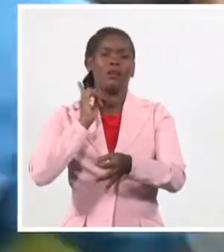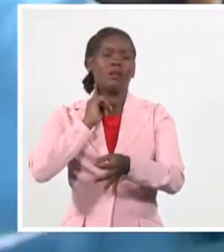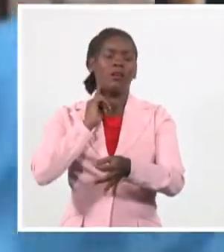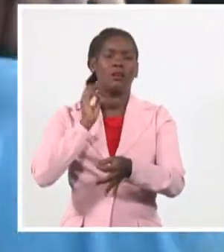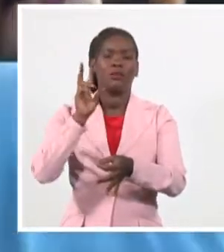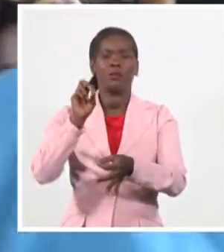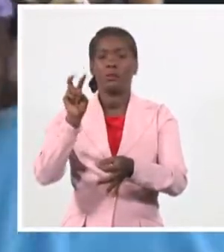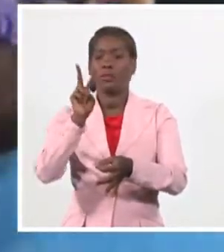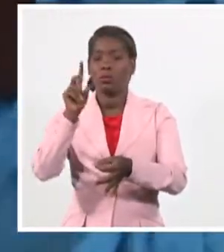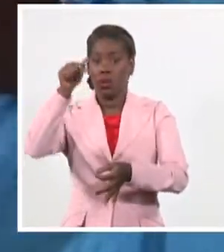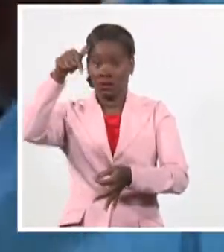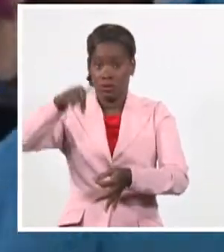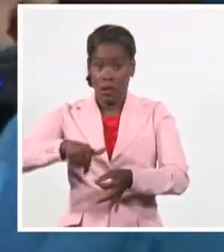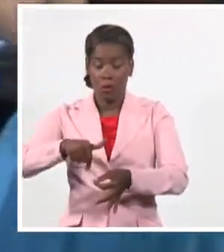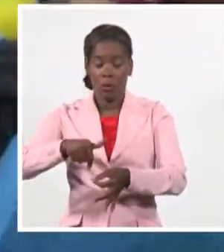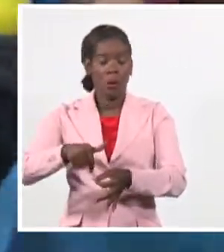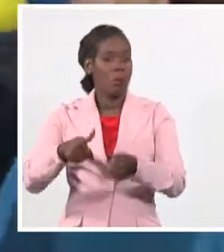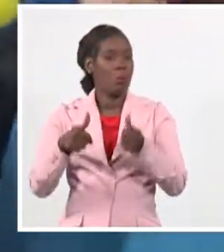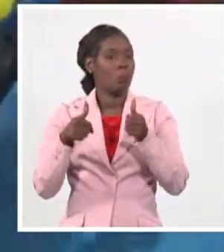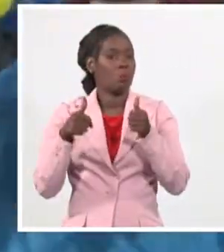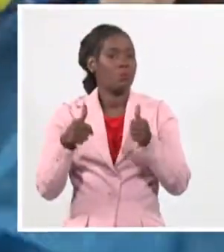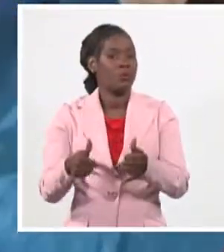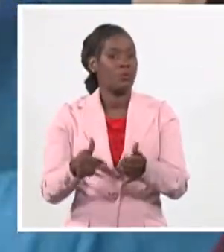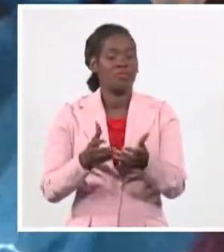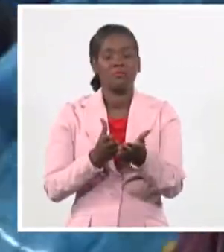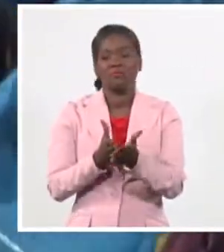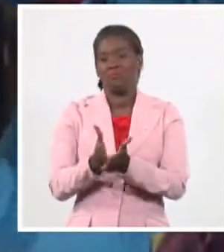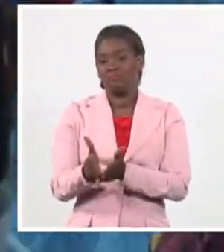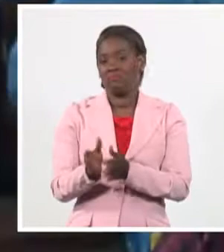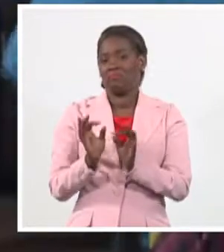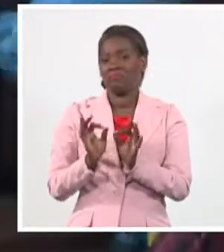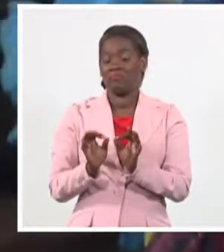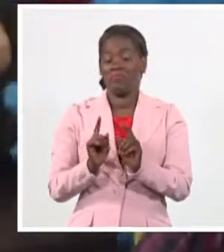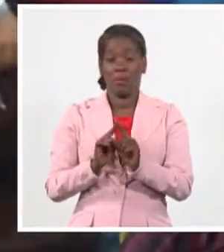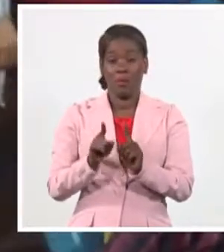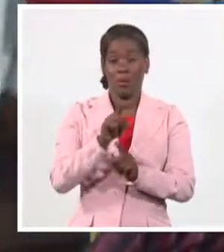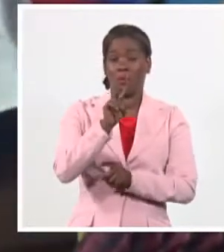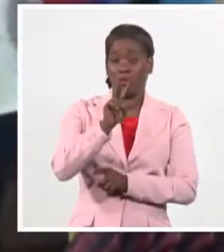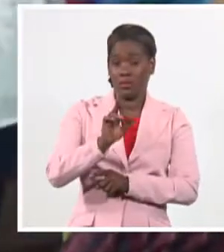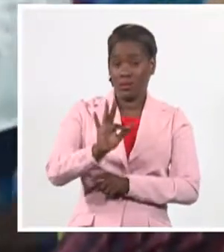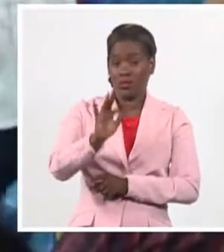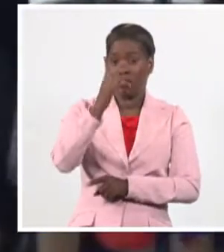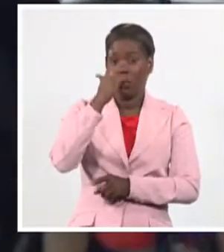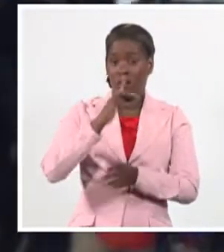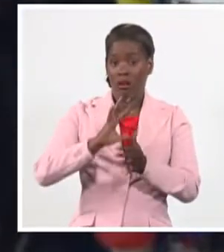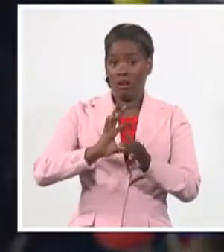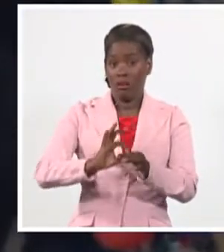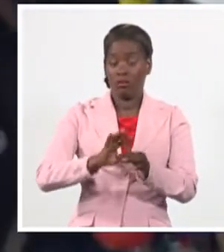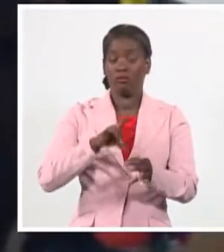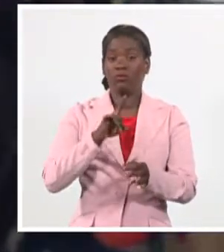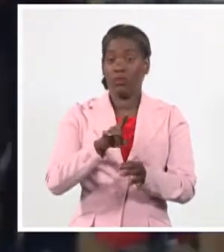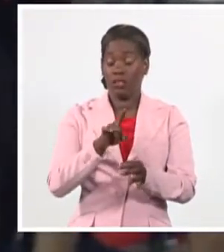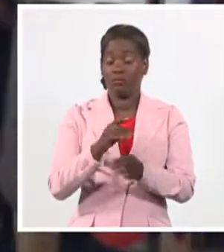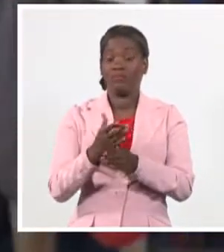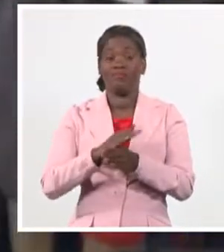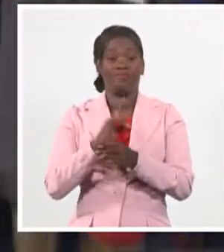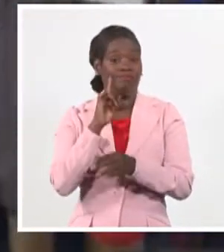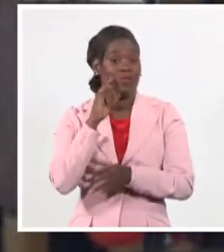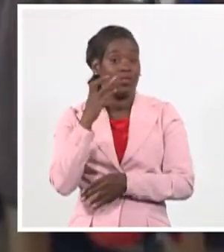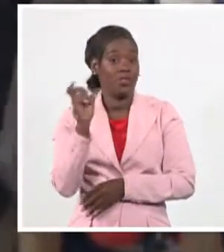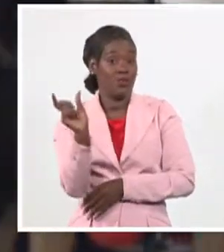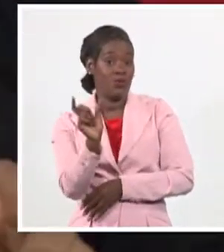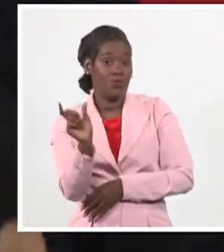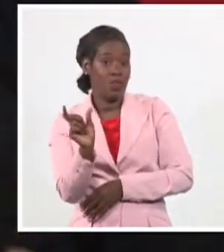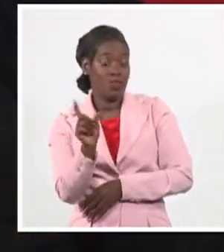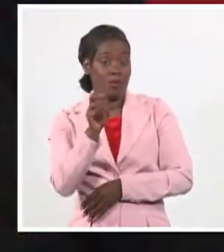2022 que estamos ahorita. Y ese 28 de agosto tiene también una significación. 29